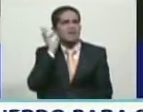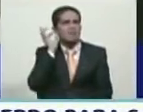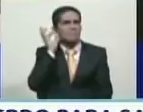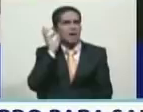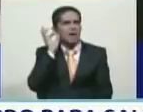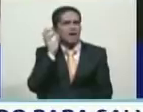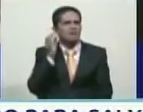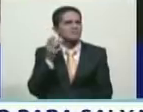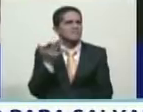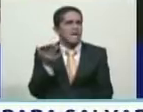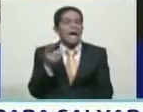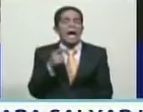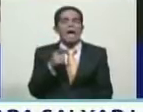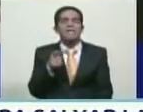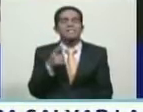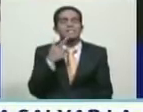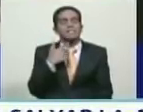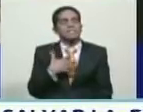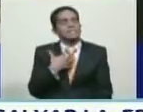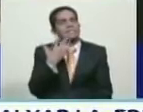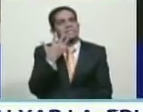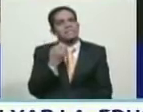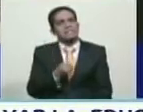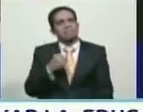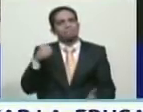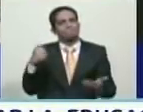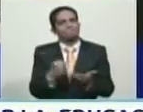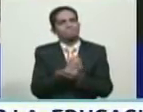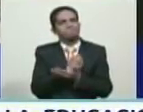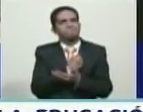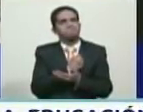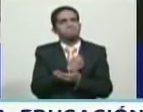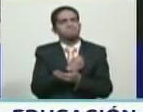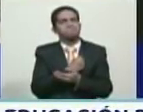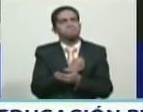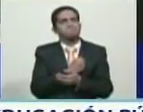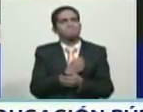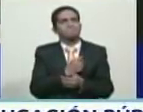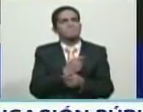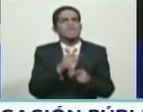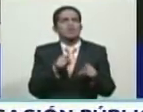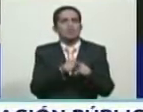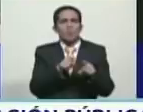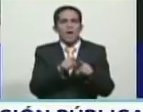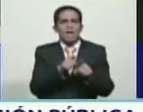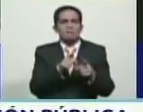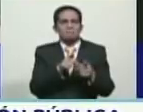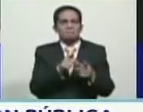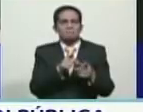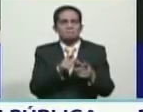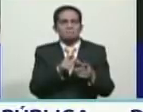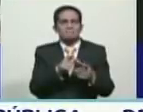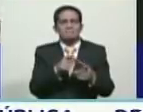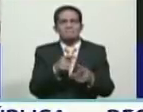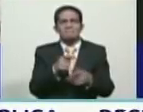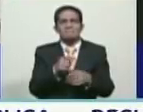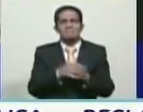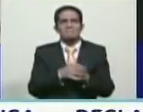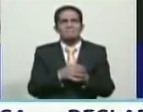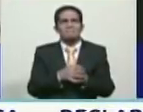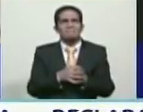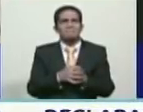sido una desgracia absoluta, to common sense, una afronta al sentido común. And the